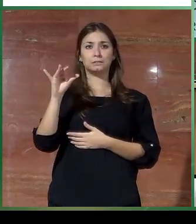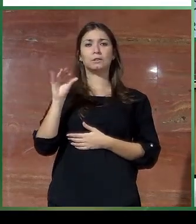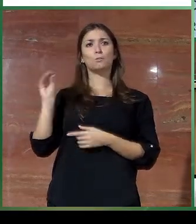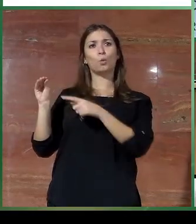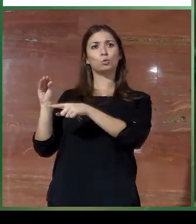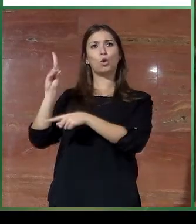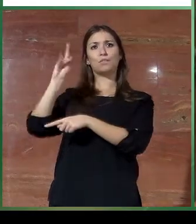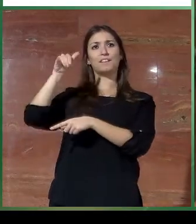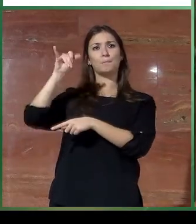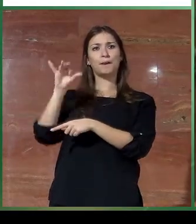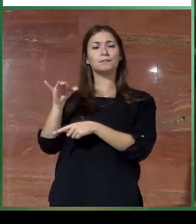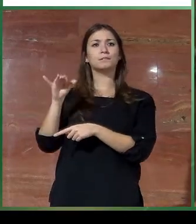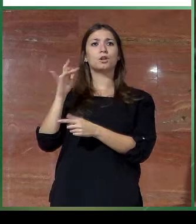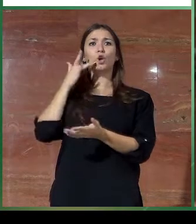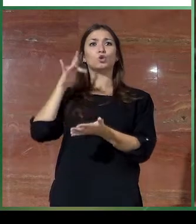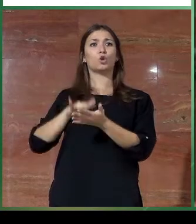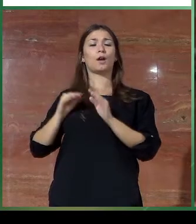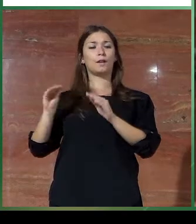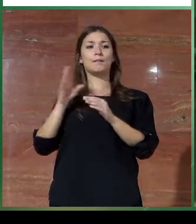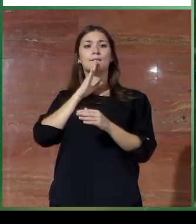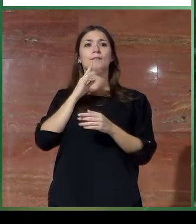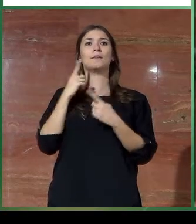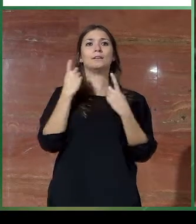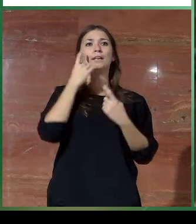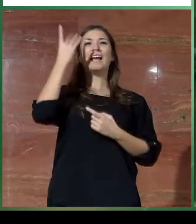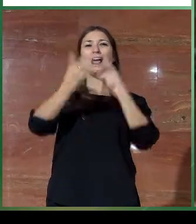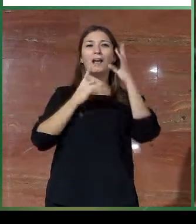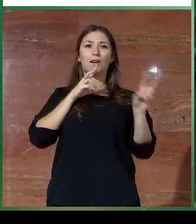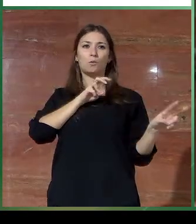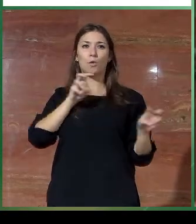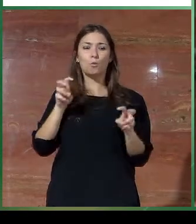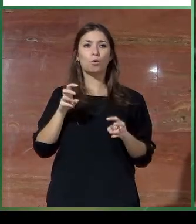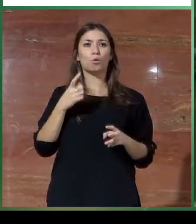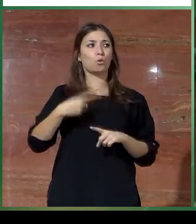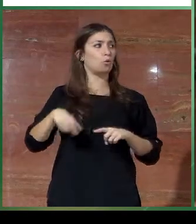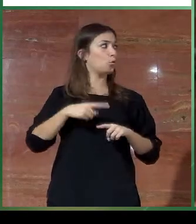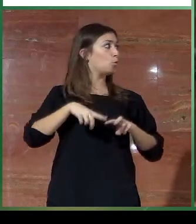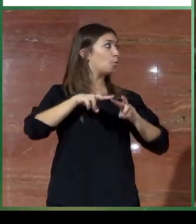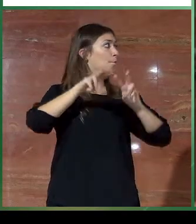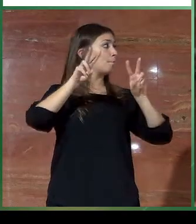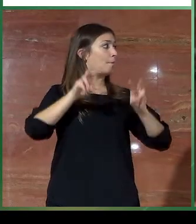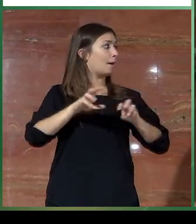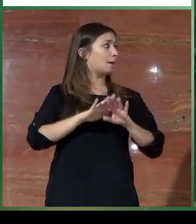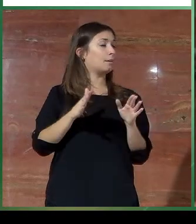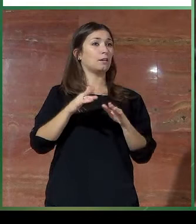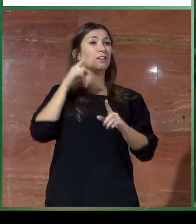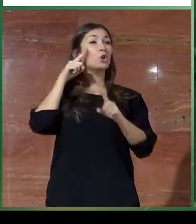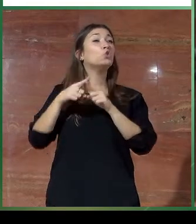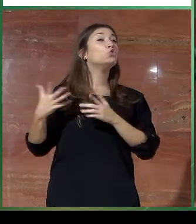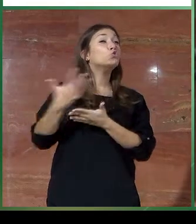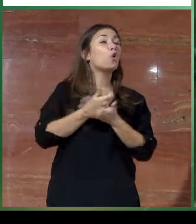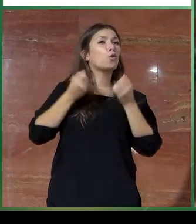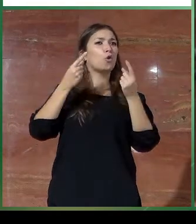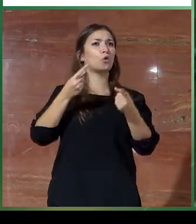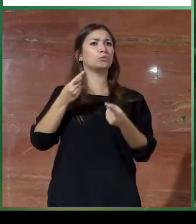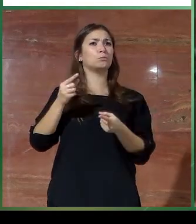o cuando un diseñador se enfrenta a la necesidad de crear algo que sirva para todos, ¿se cuenta con